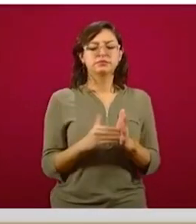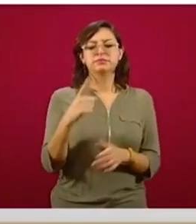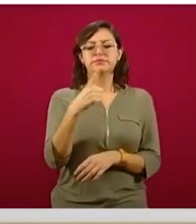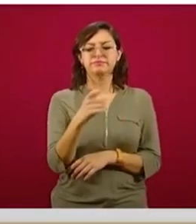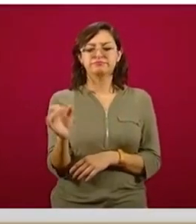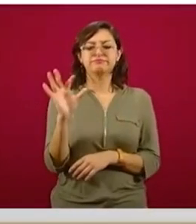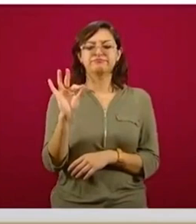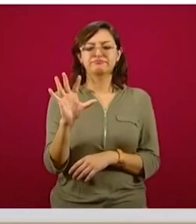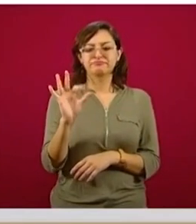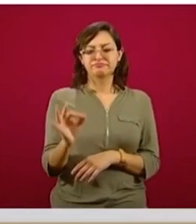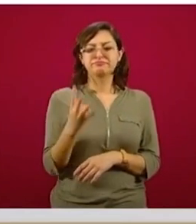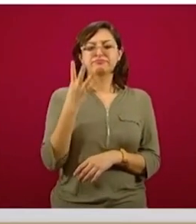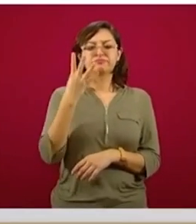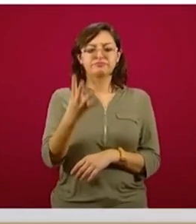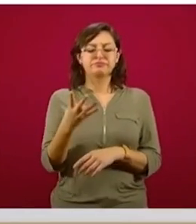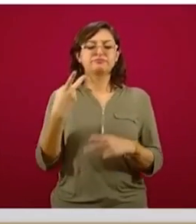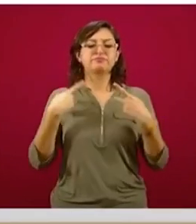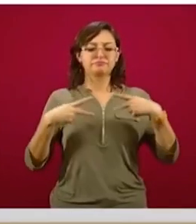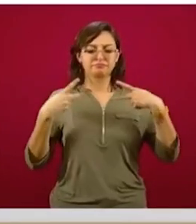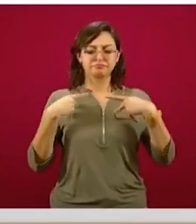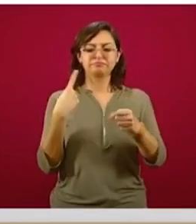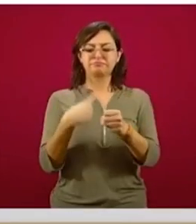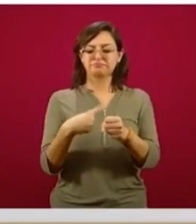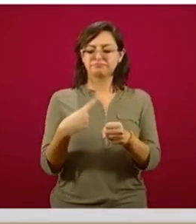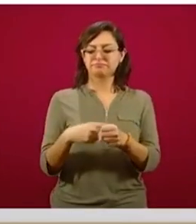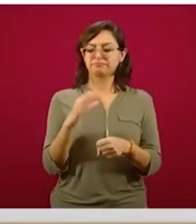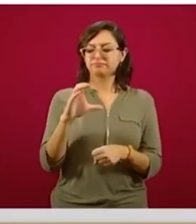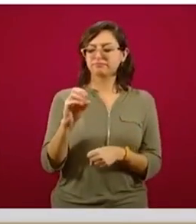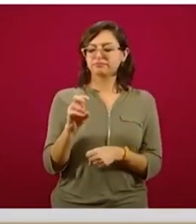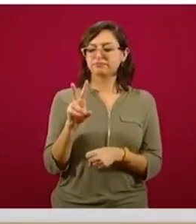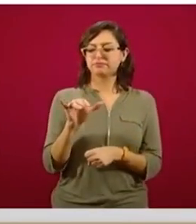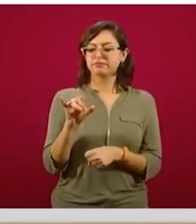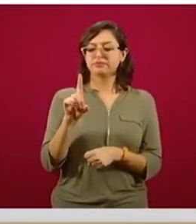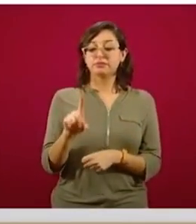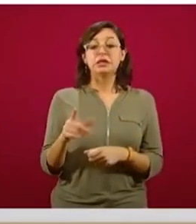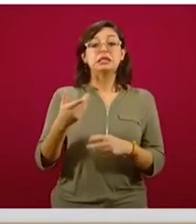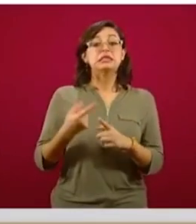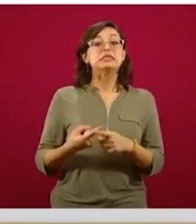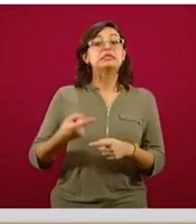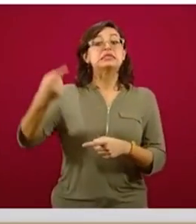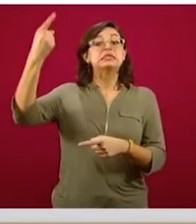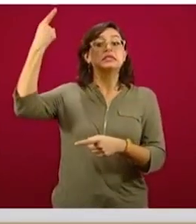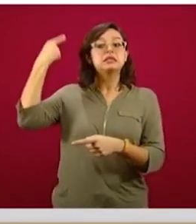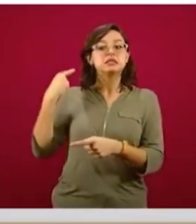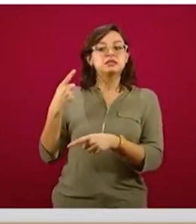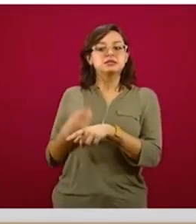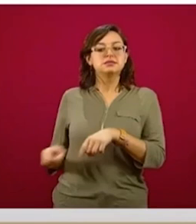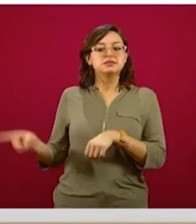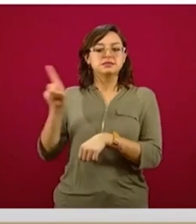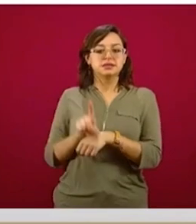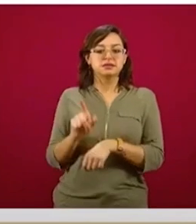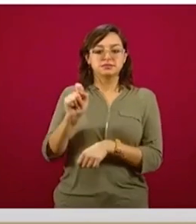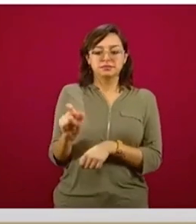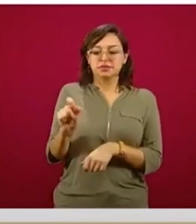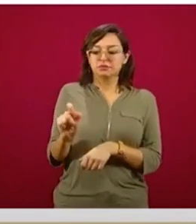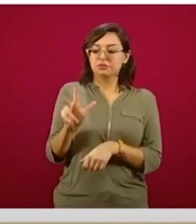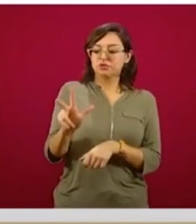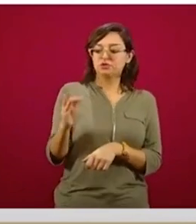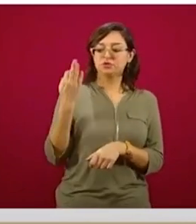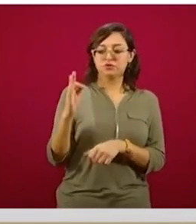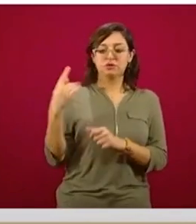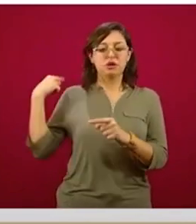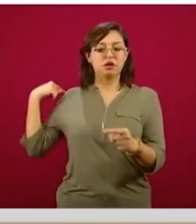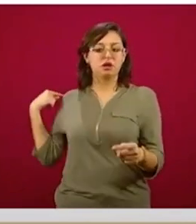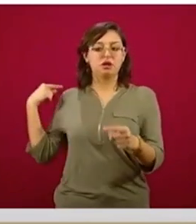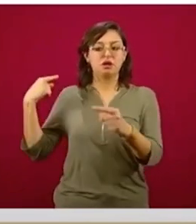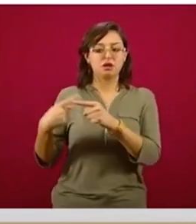que desde que empezó la epidemia en méxico el 28 de febrero de 2020 han presentado kovic